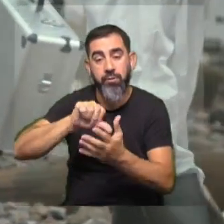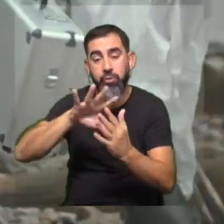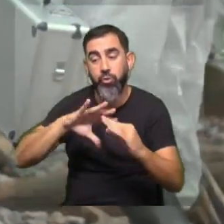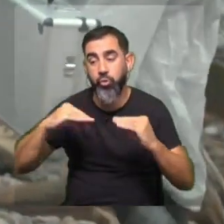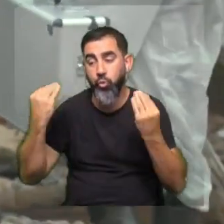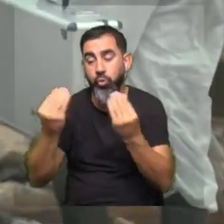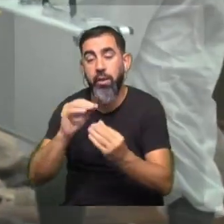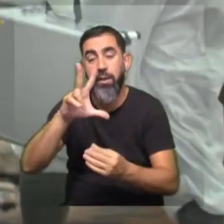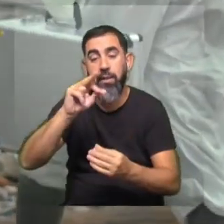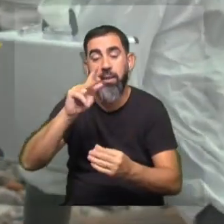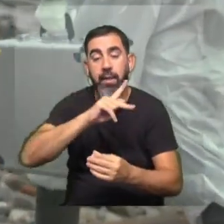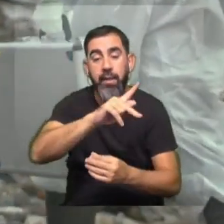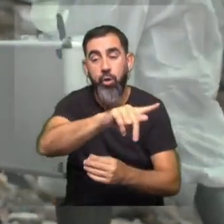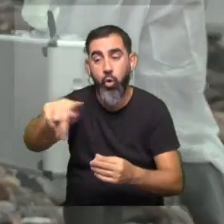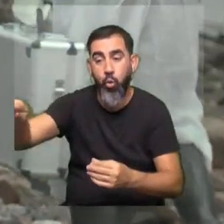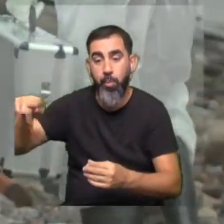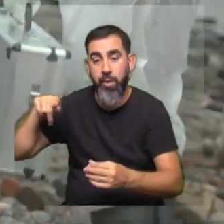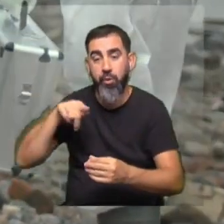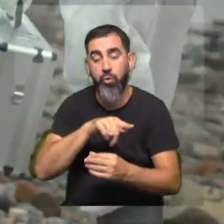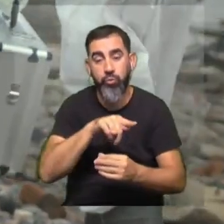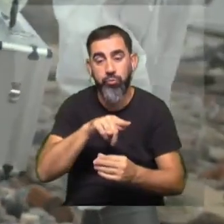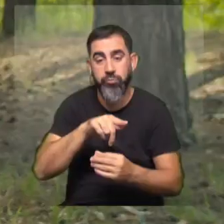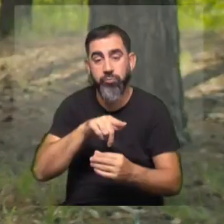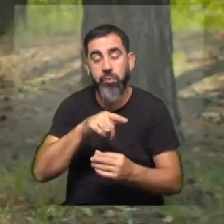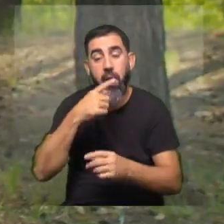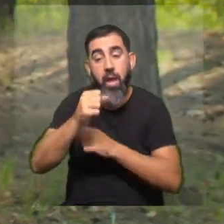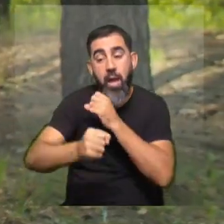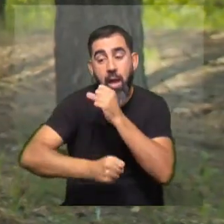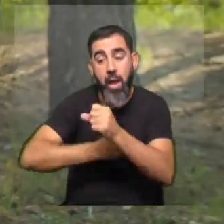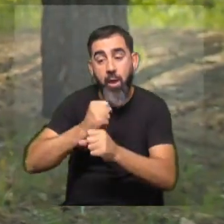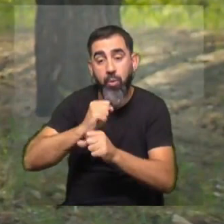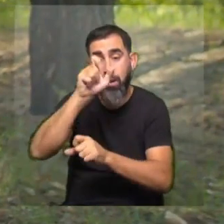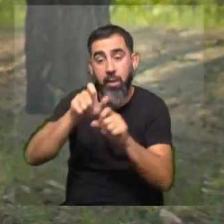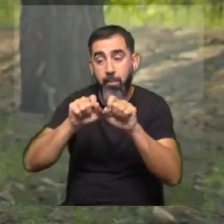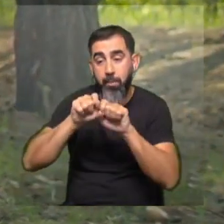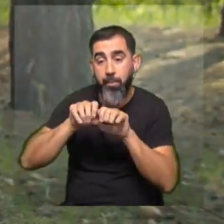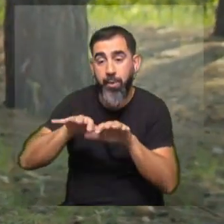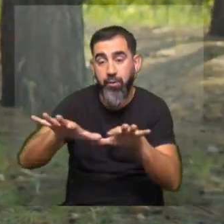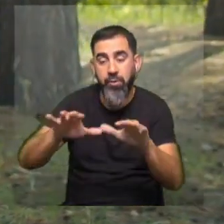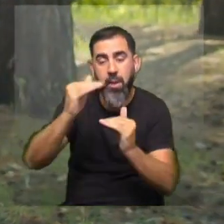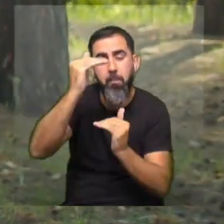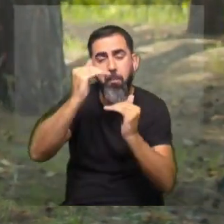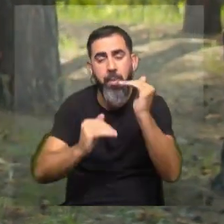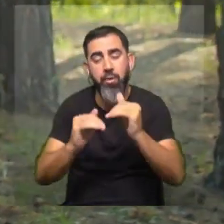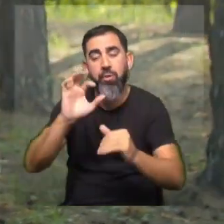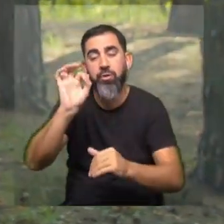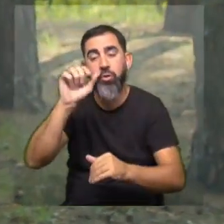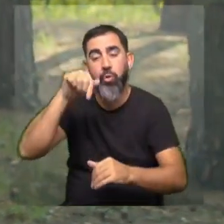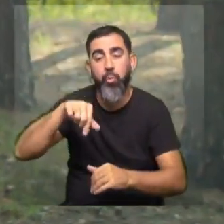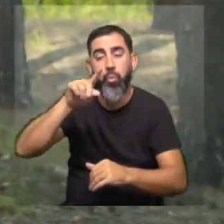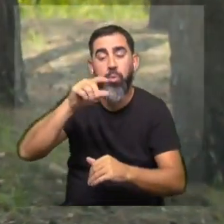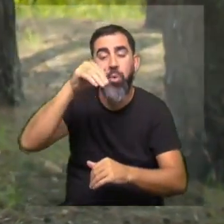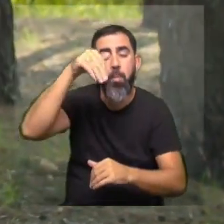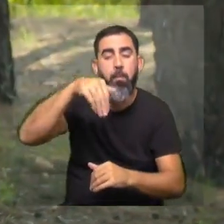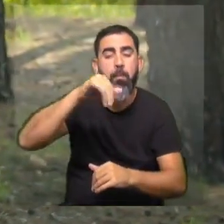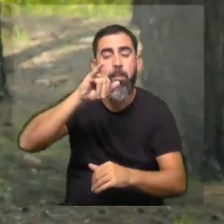30 kilómetros, indican que la dosis efectiva anual que recibe la población es inferior a 0,1